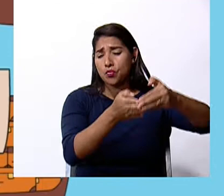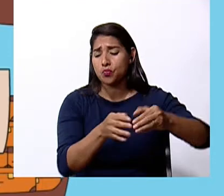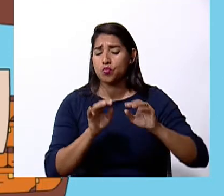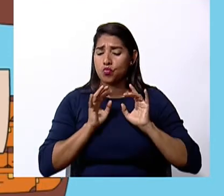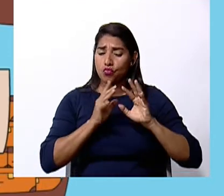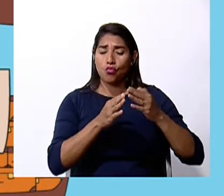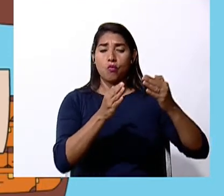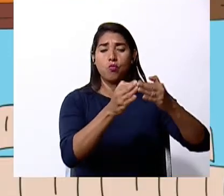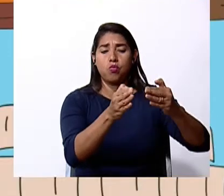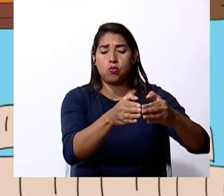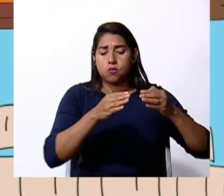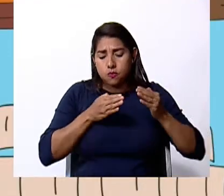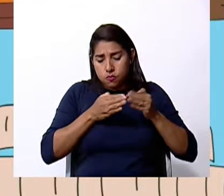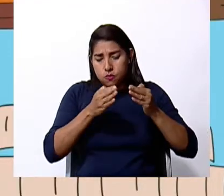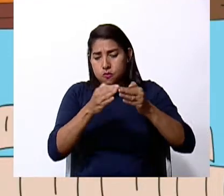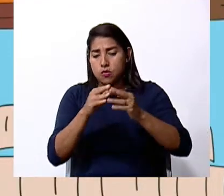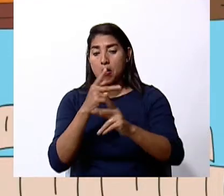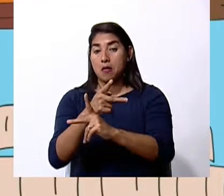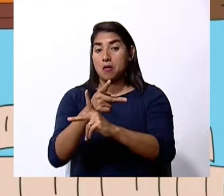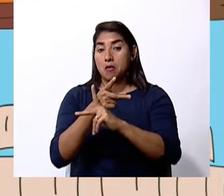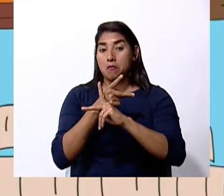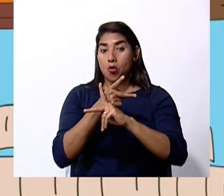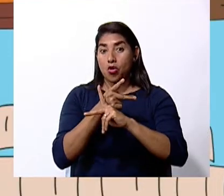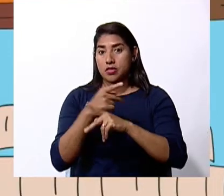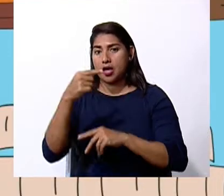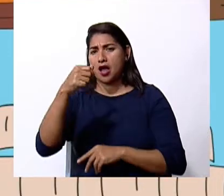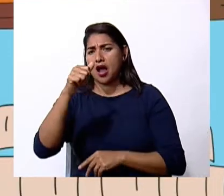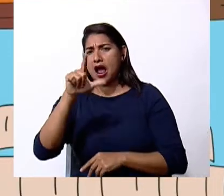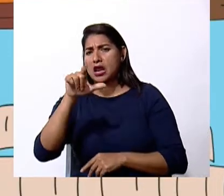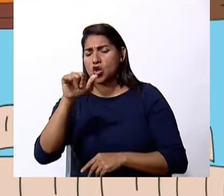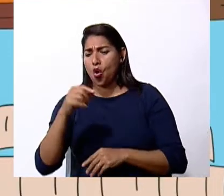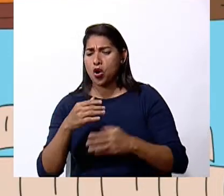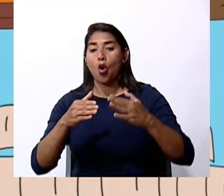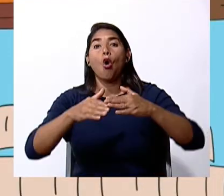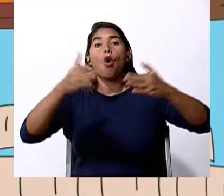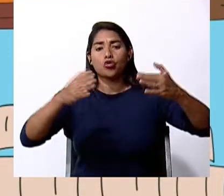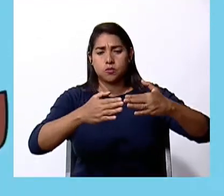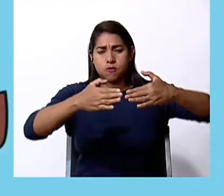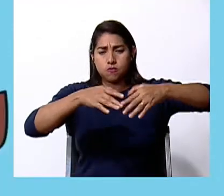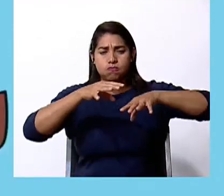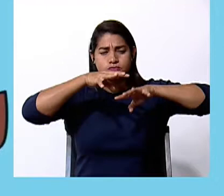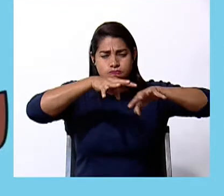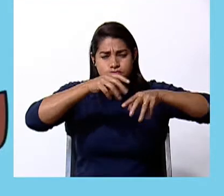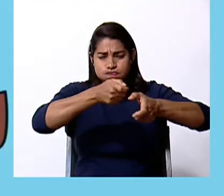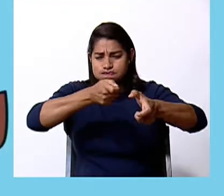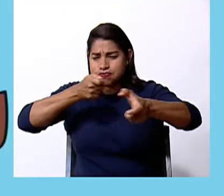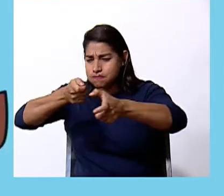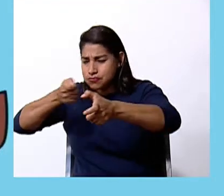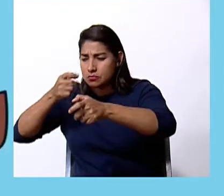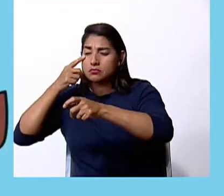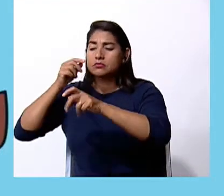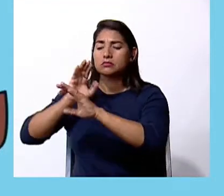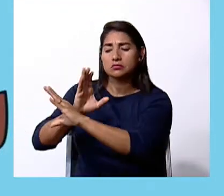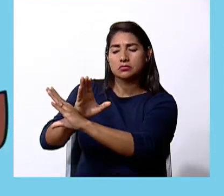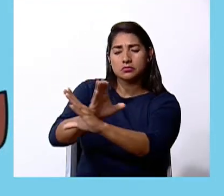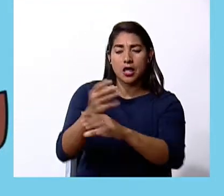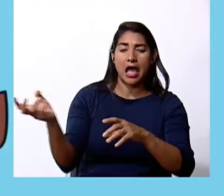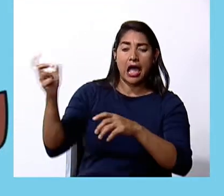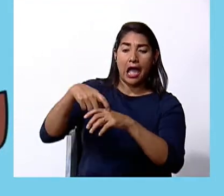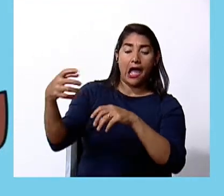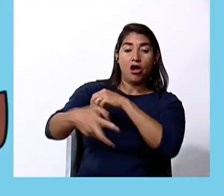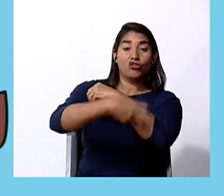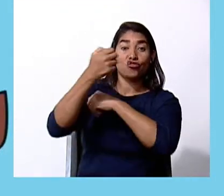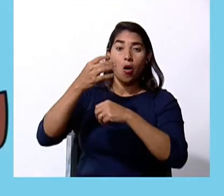varios barcos mercantes protegidos por galeones, grandes barcos de guerra. De esta forma evitaban los ataques de